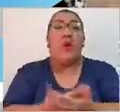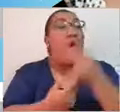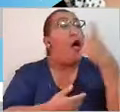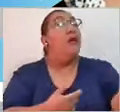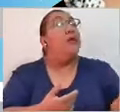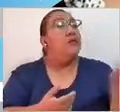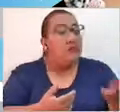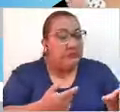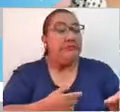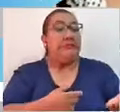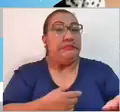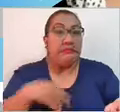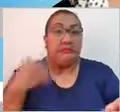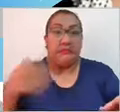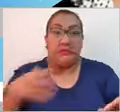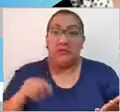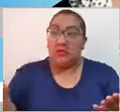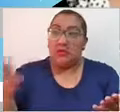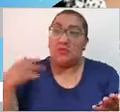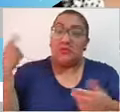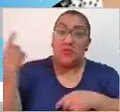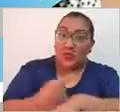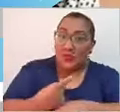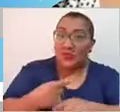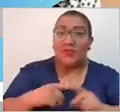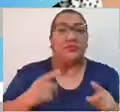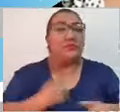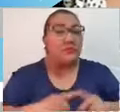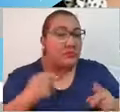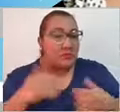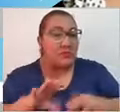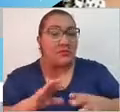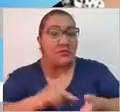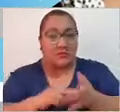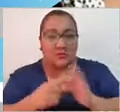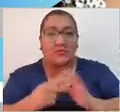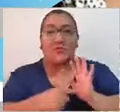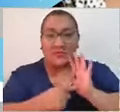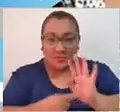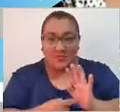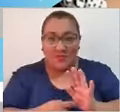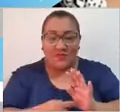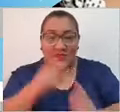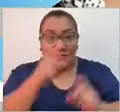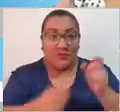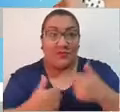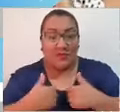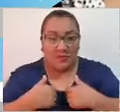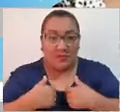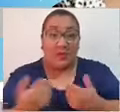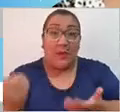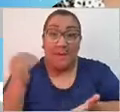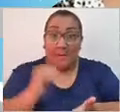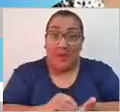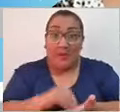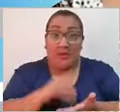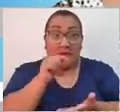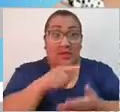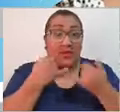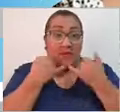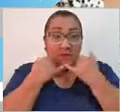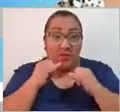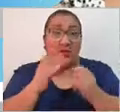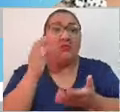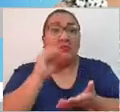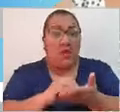en relación incluso a de oficio o a aquellas que hayan presentado a las víctimas, y este informe